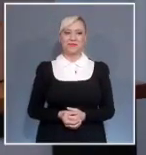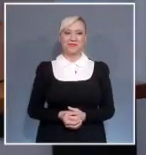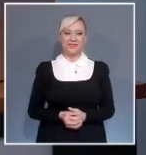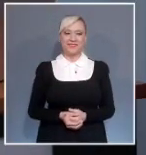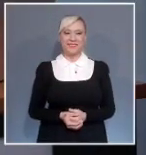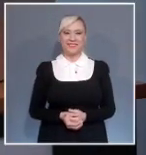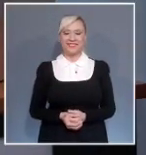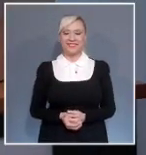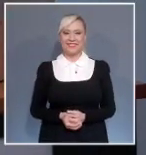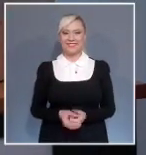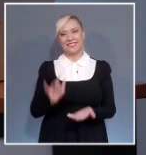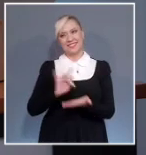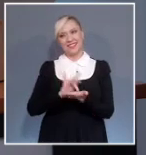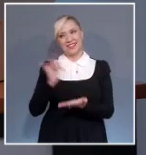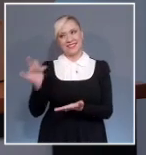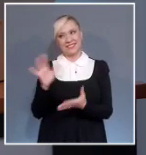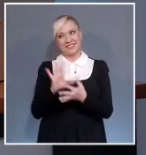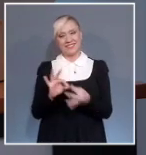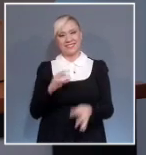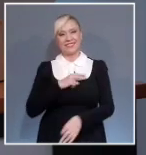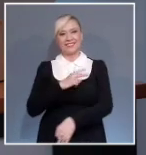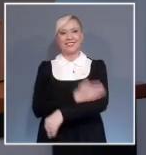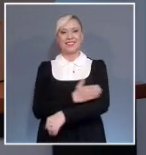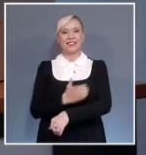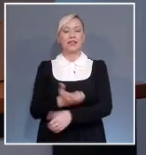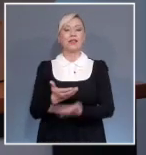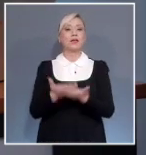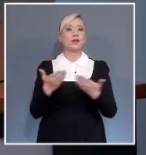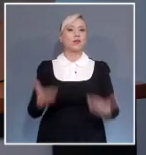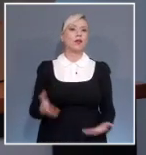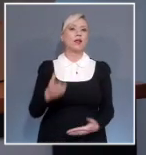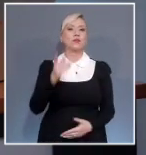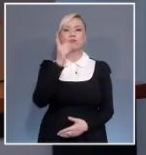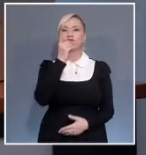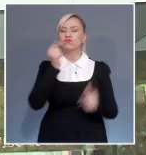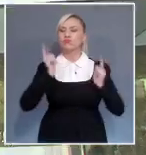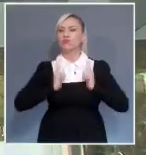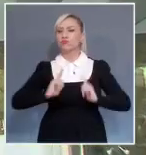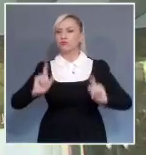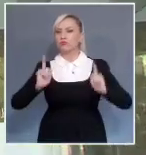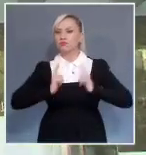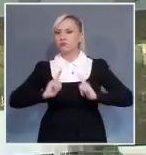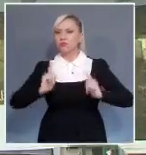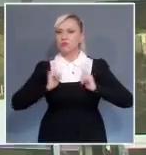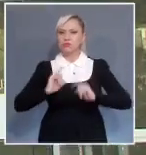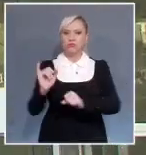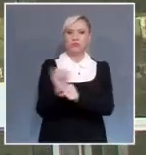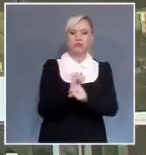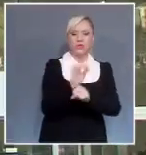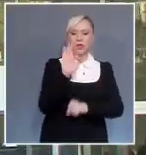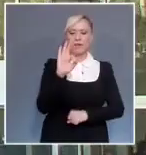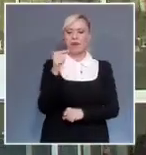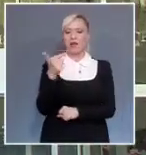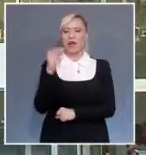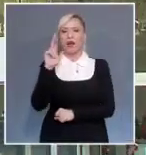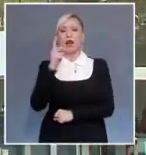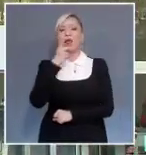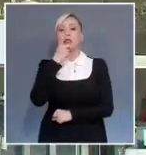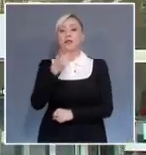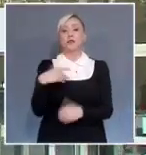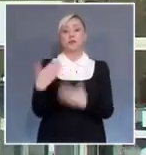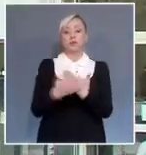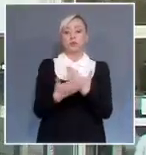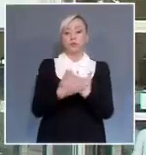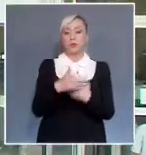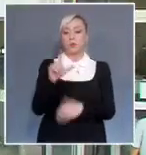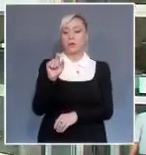Gracias, Juan Carlos. En tanto, la Fiscalía General de la República informó que a partir del próximo 29 de mayo iniciará la operación